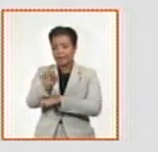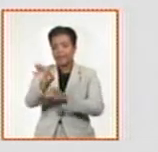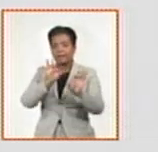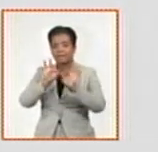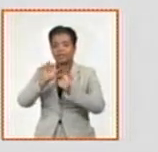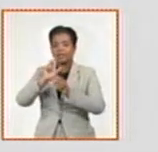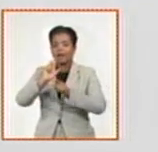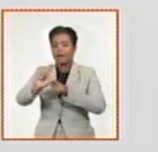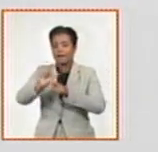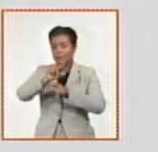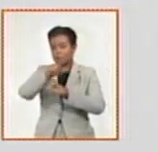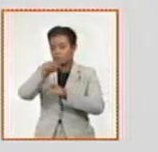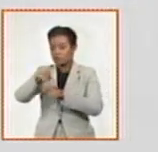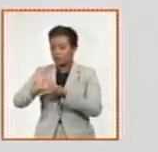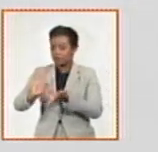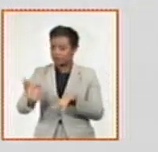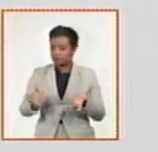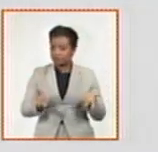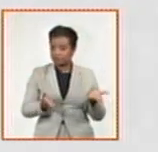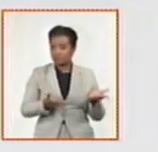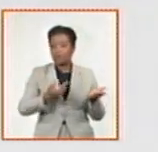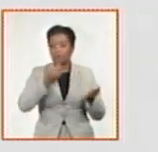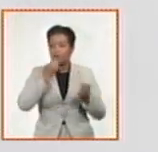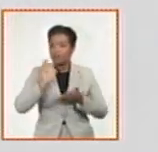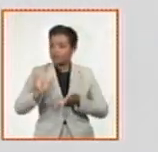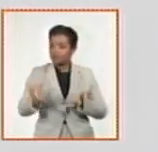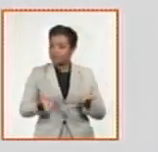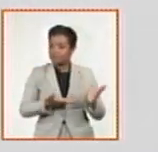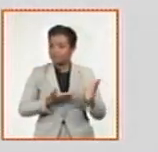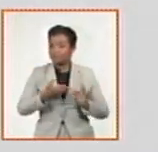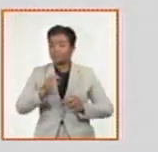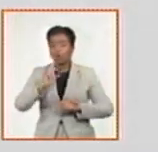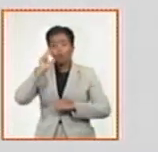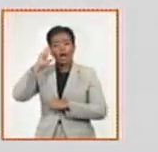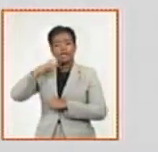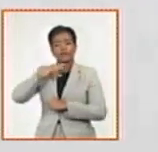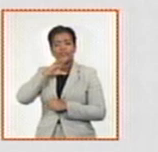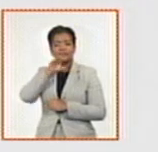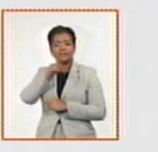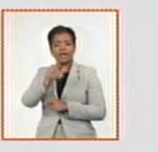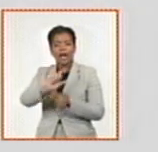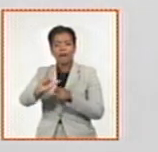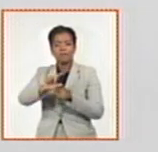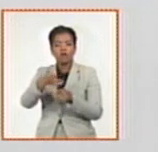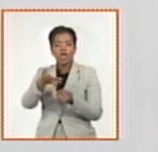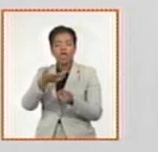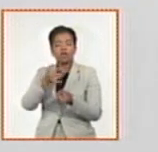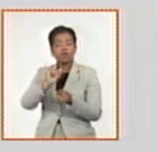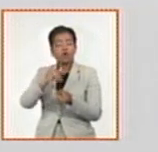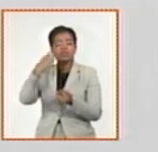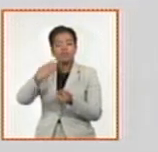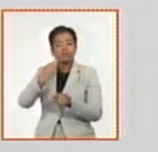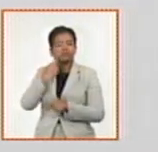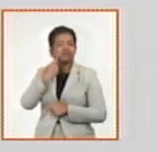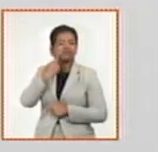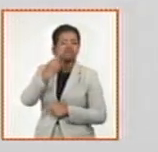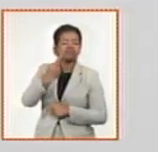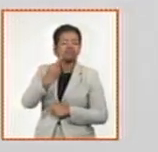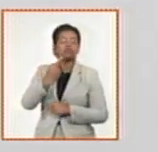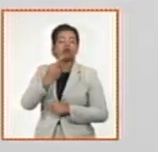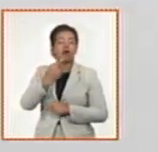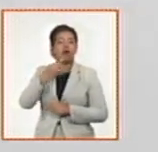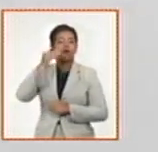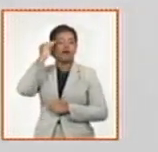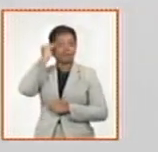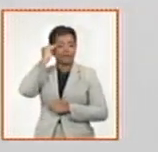la finca, porque nosotros tenemos un concepto, los guajiros a veces dicen, o nosotros los campesinos decimos que la vista hace fe, y a veces si no lo ven no lo creen. Entonces